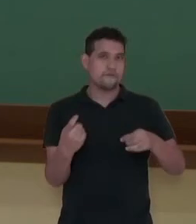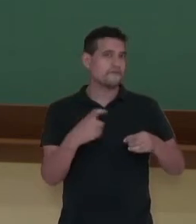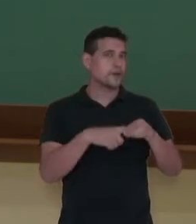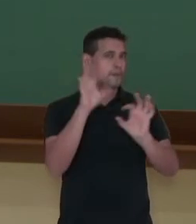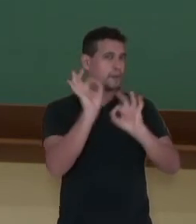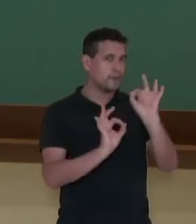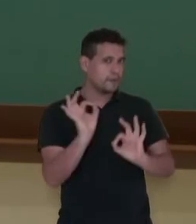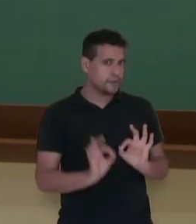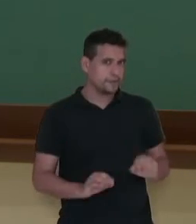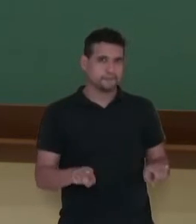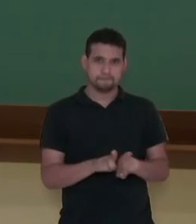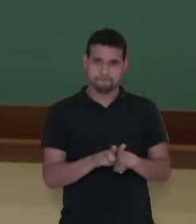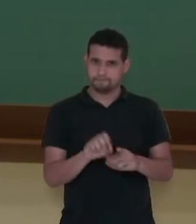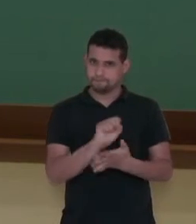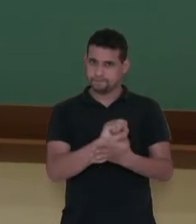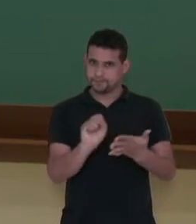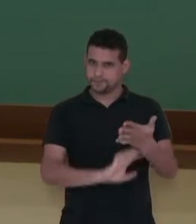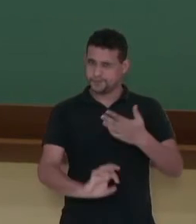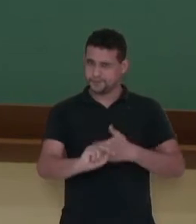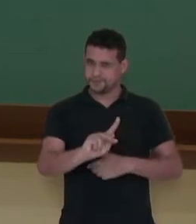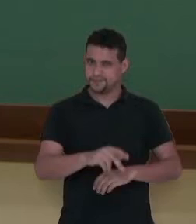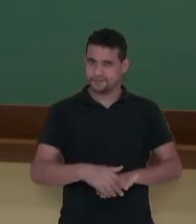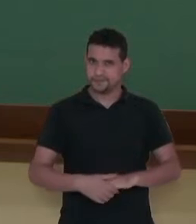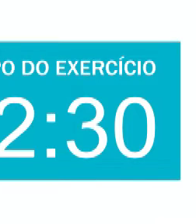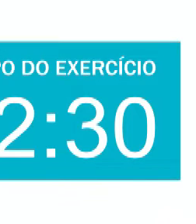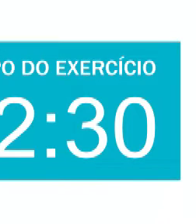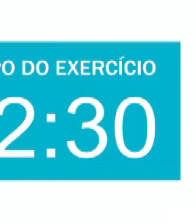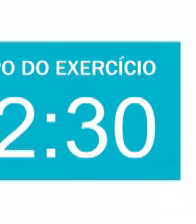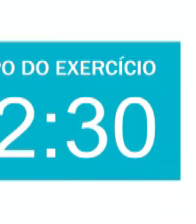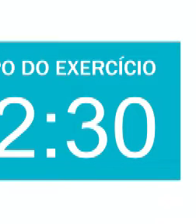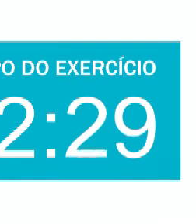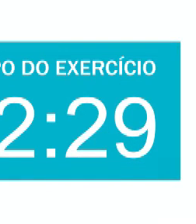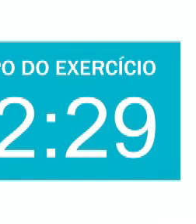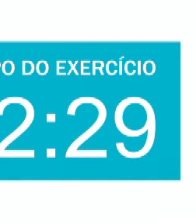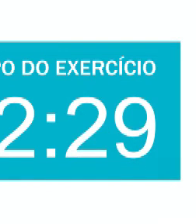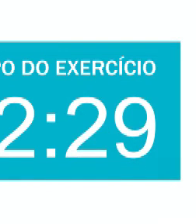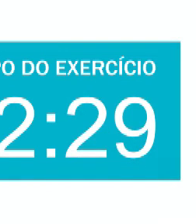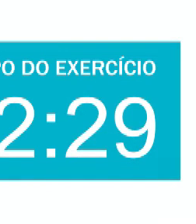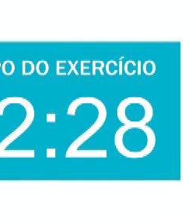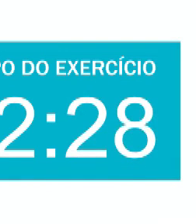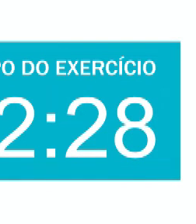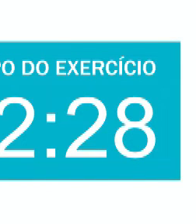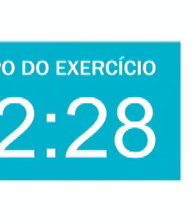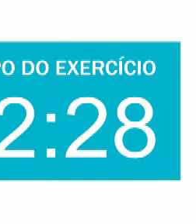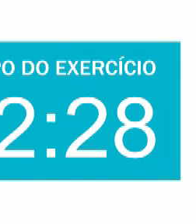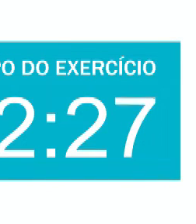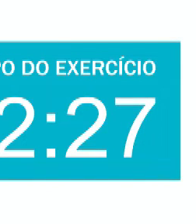corregir esta actividad, ¿bien?